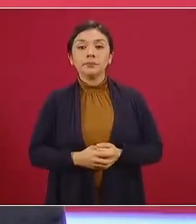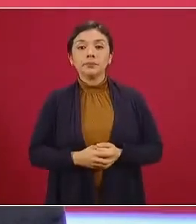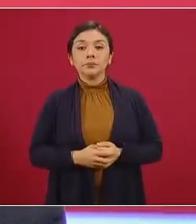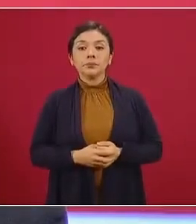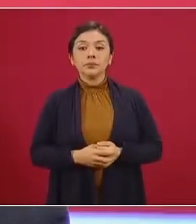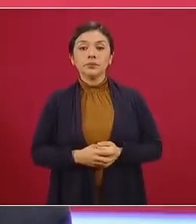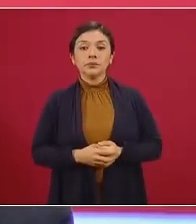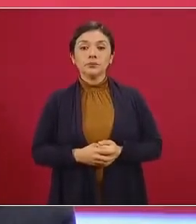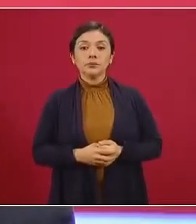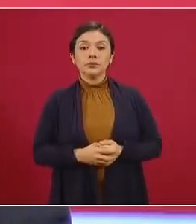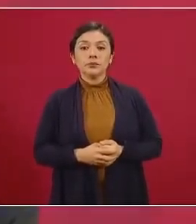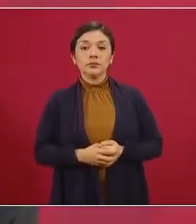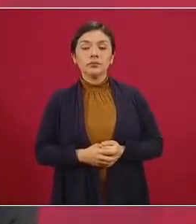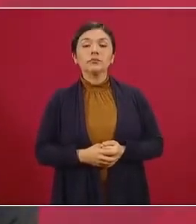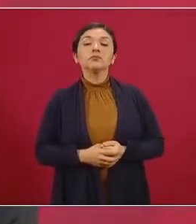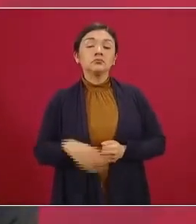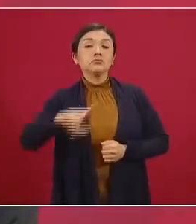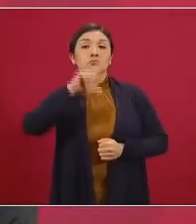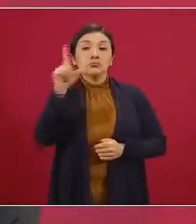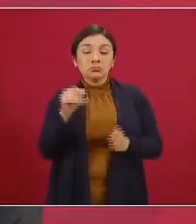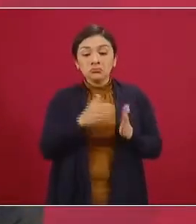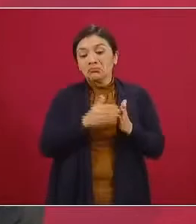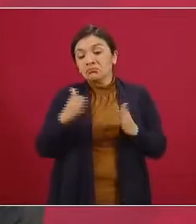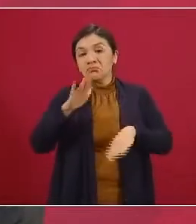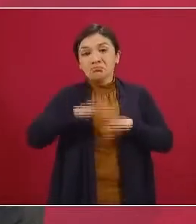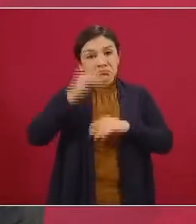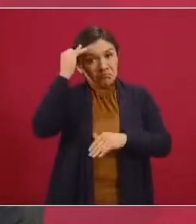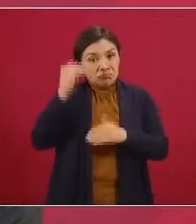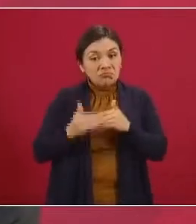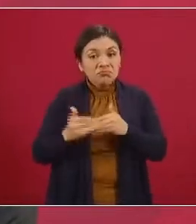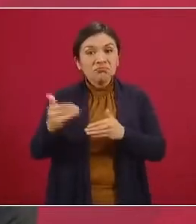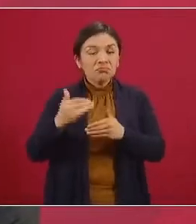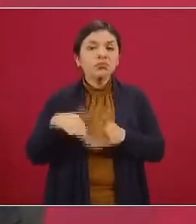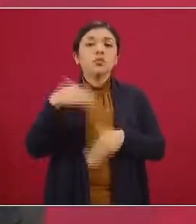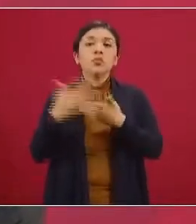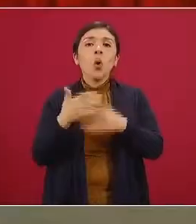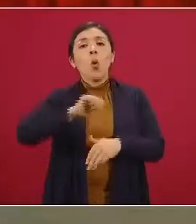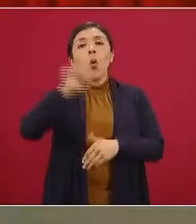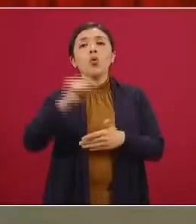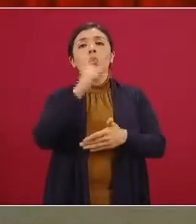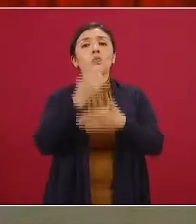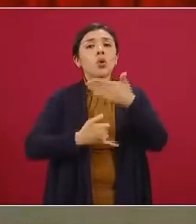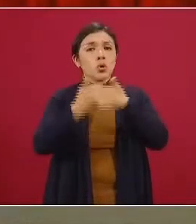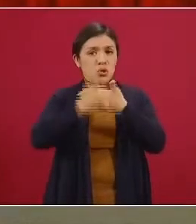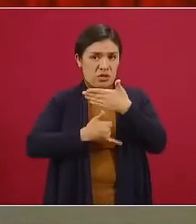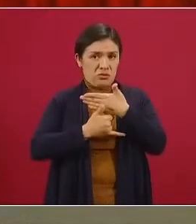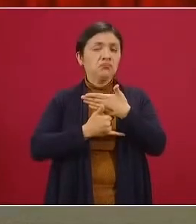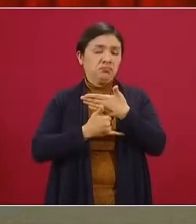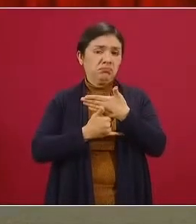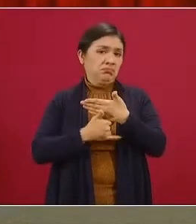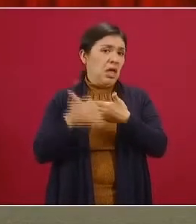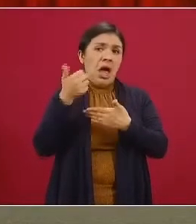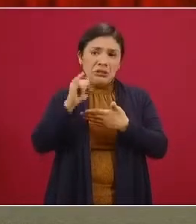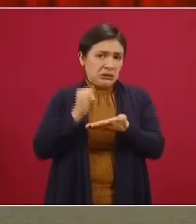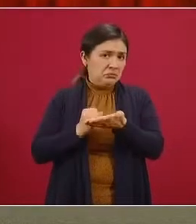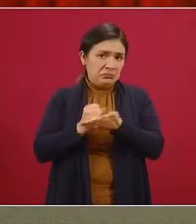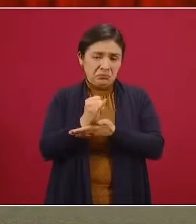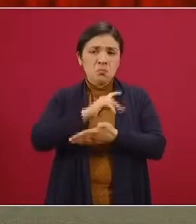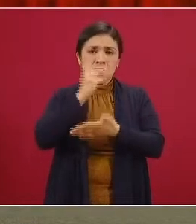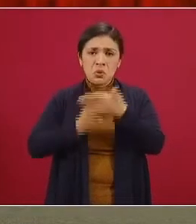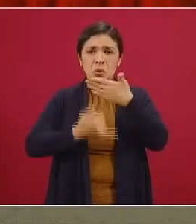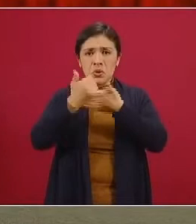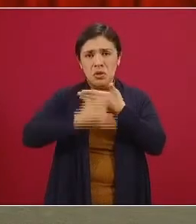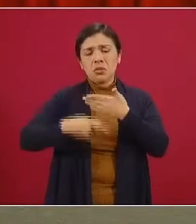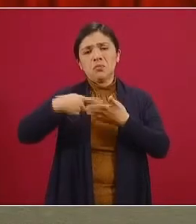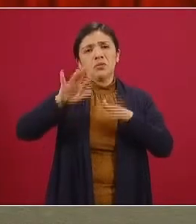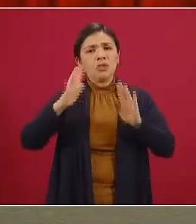Y en el mediano plazo tenemos otro proyecto, le llamo proyecto porque ha sido delineado, pero ya está en todas